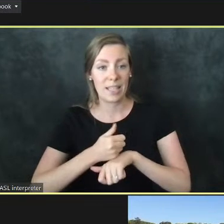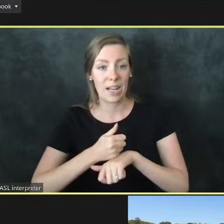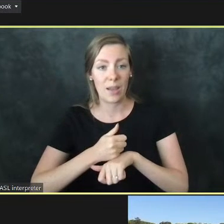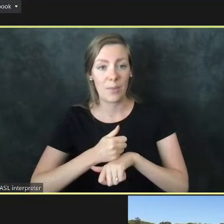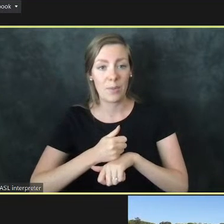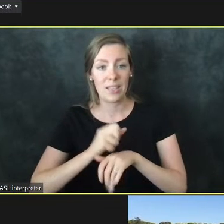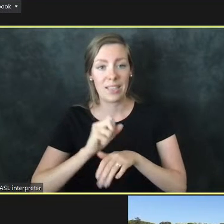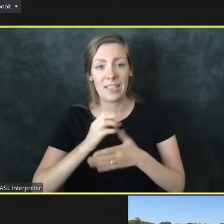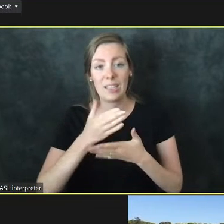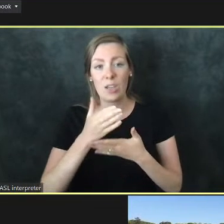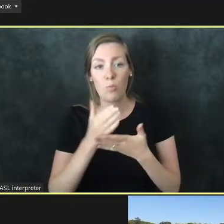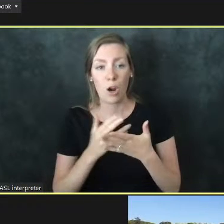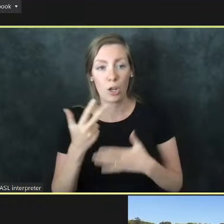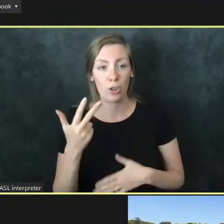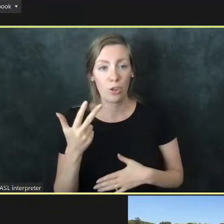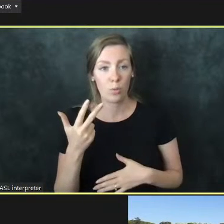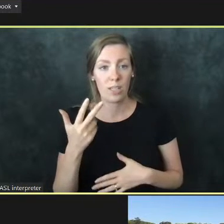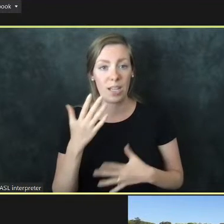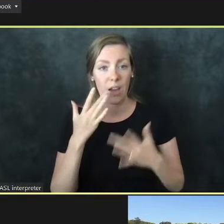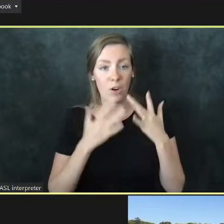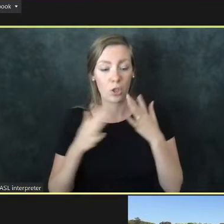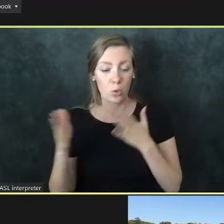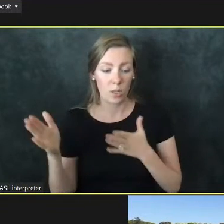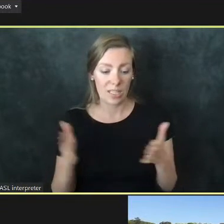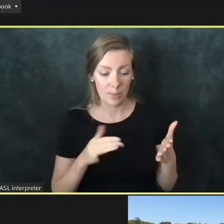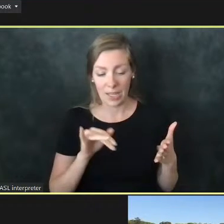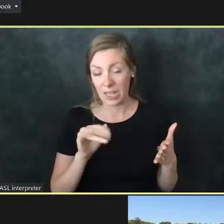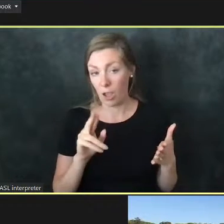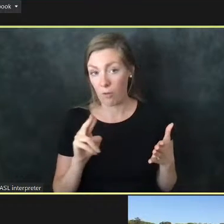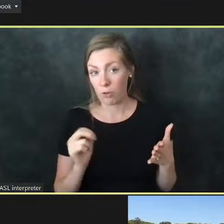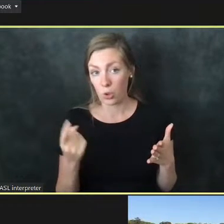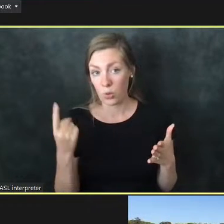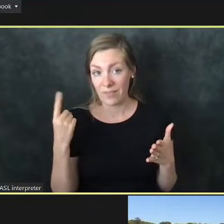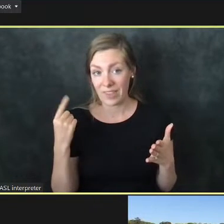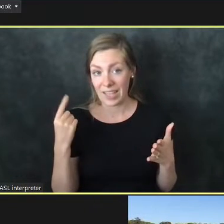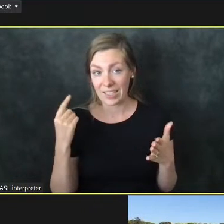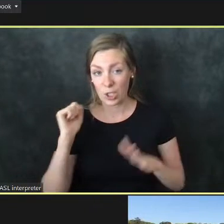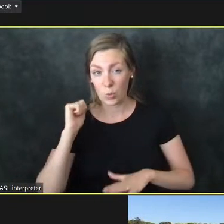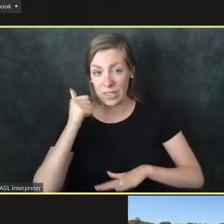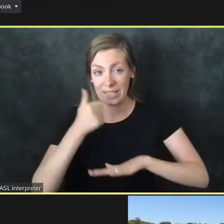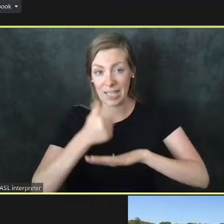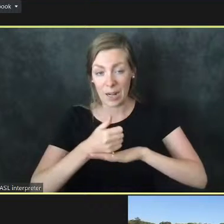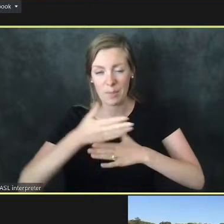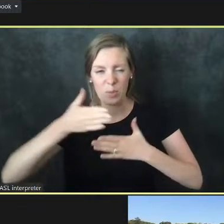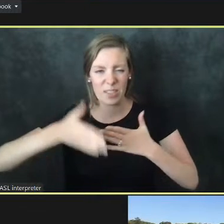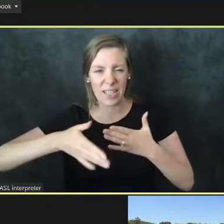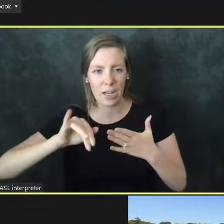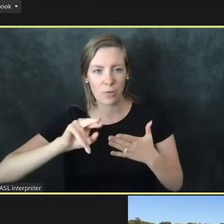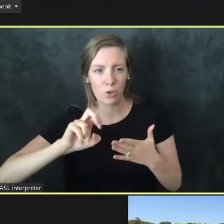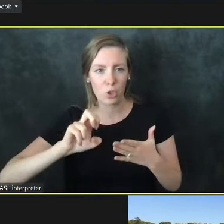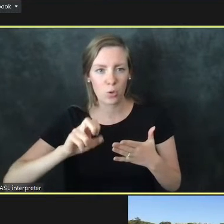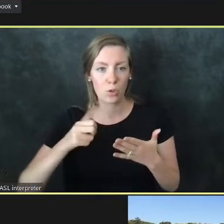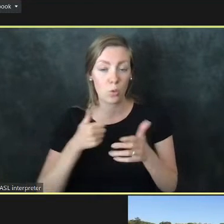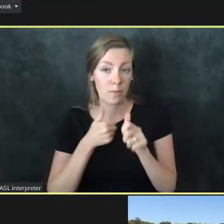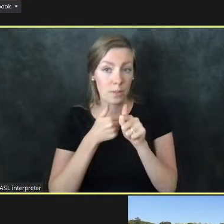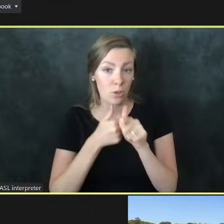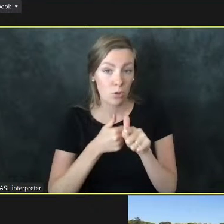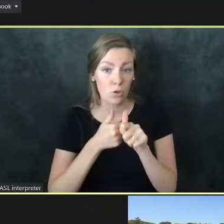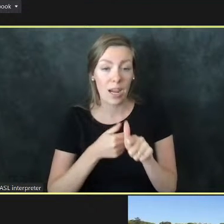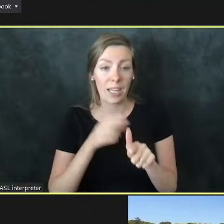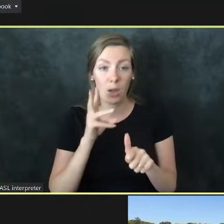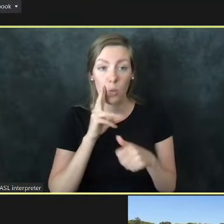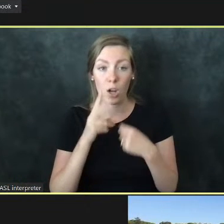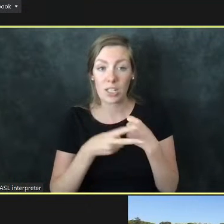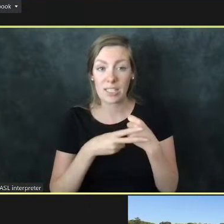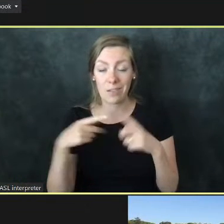a estado 3 del plan de agua del año pasado, que a los